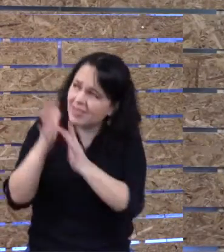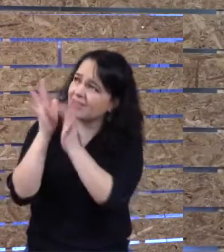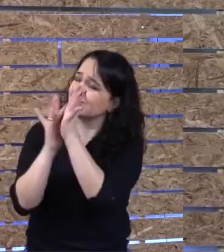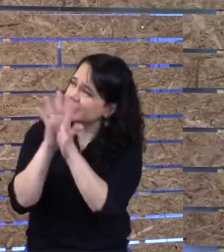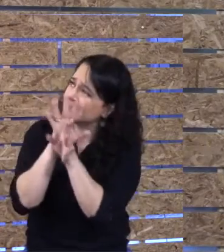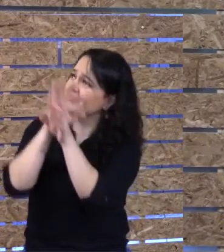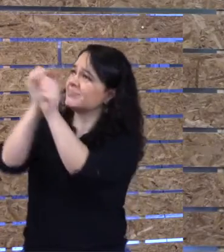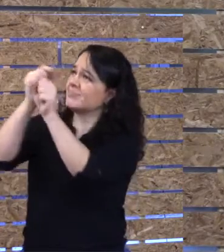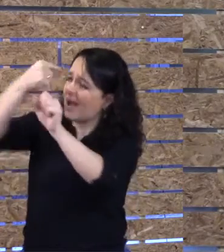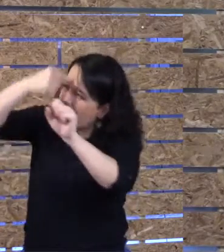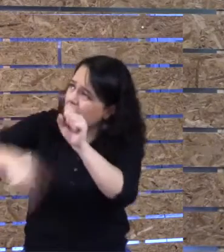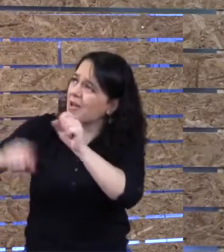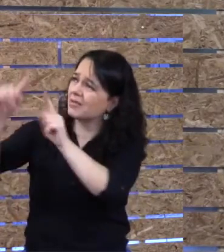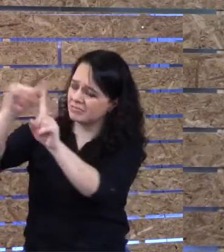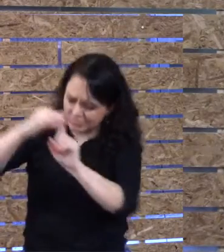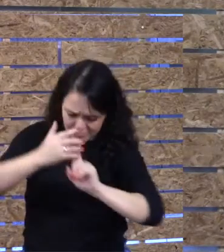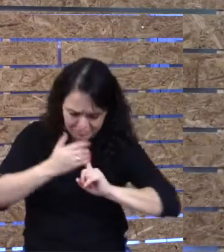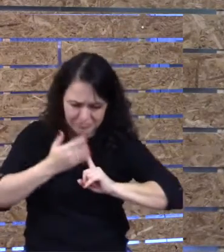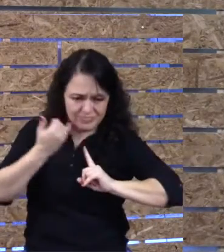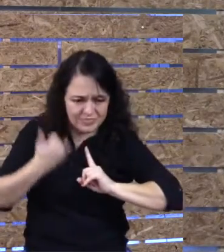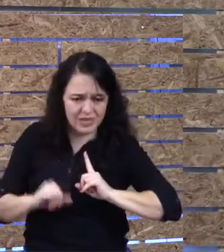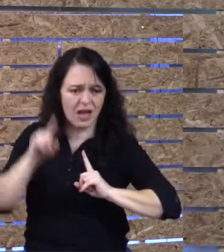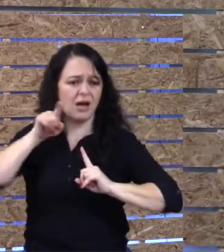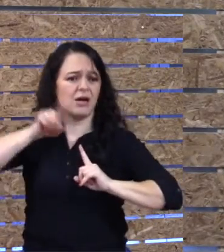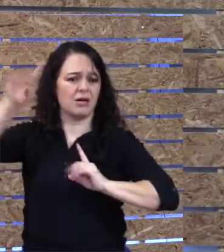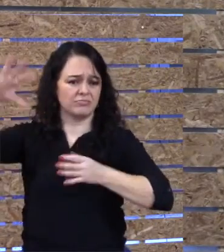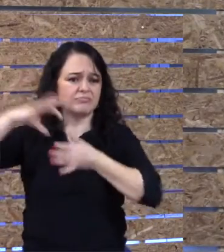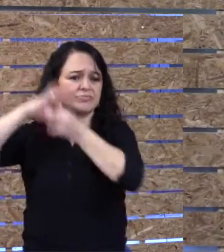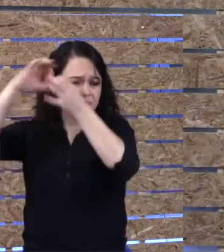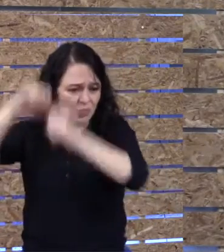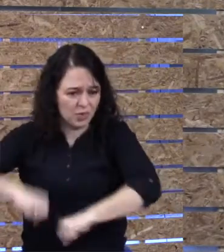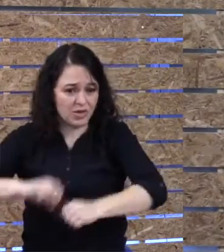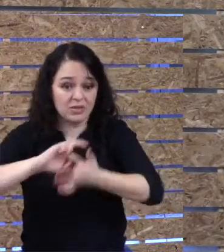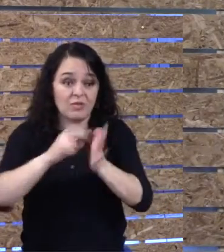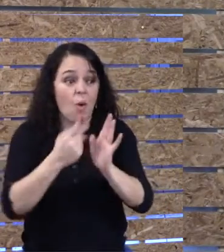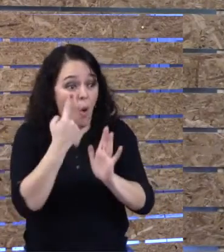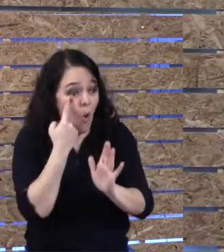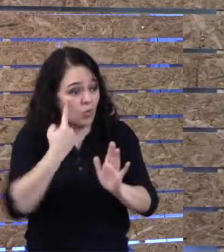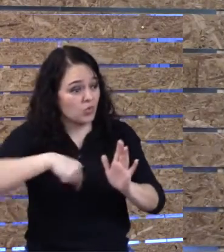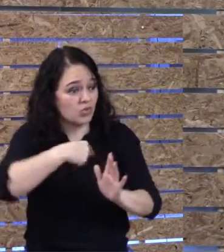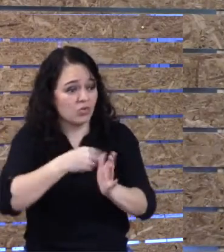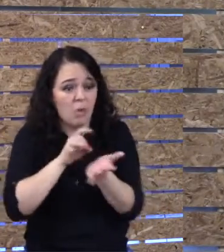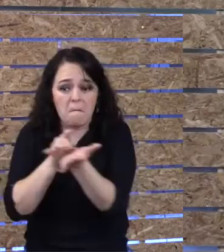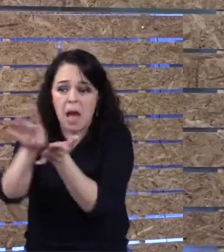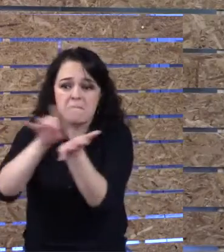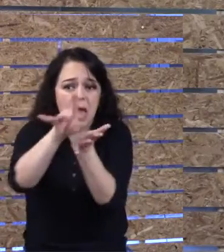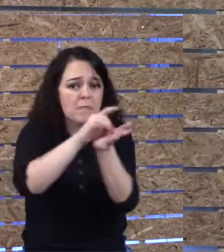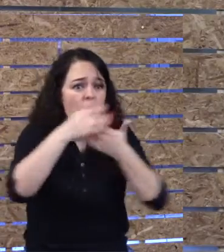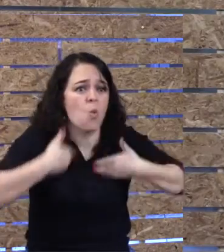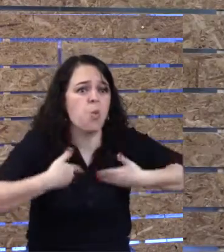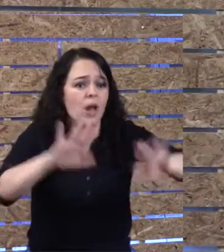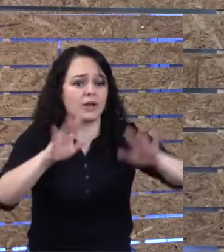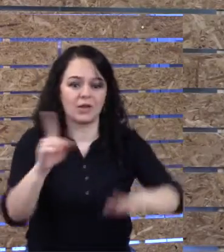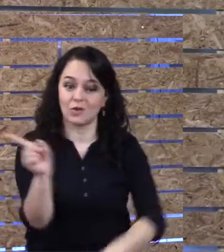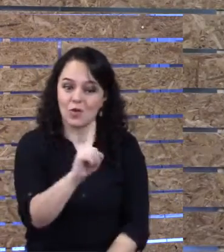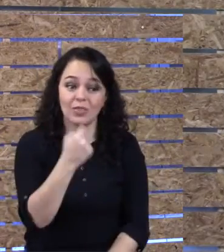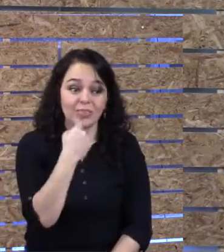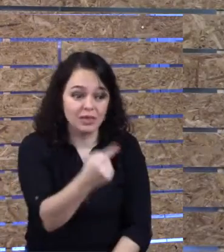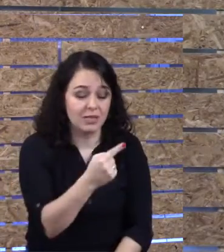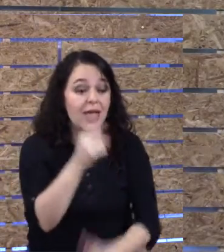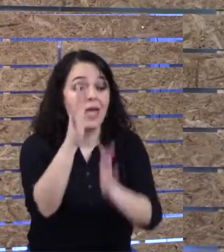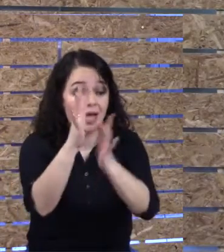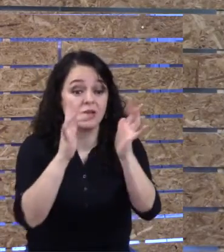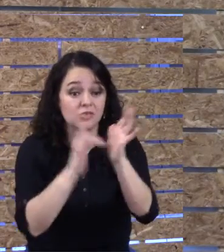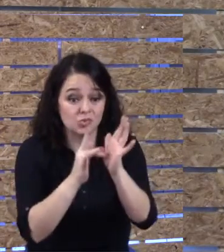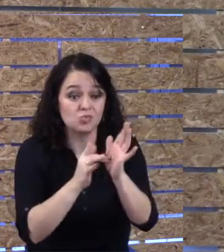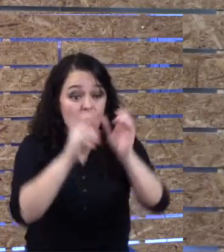no caer en el error de trivializar el Salmo, mandándoselo a todo el mundo, deberíamos decirle: Cristo puede